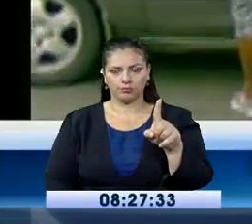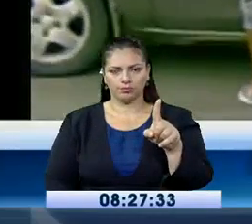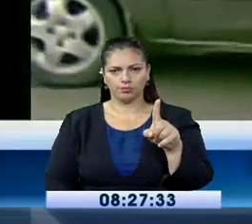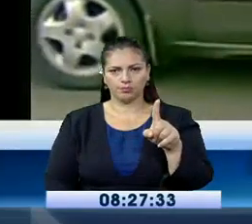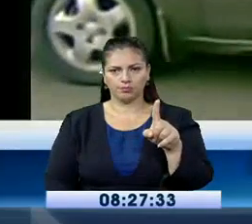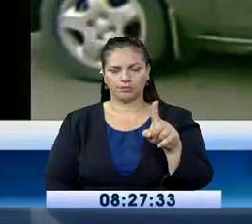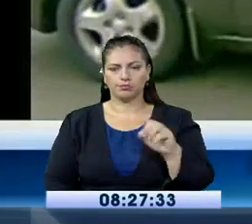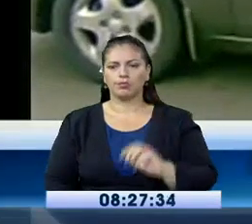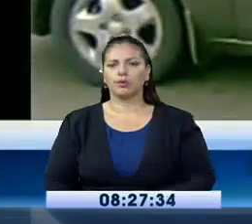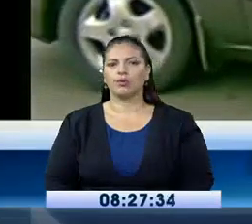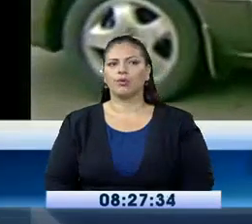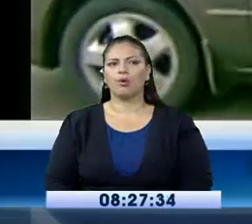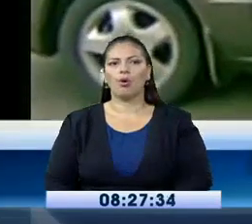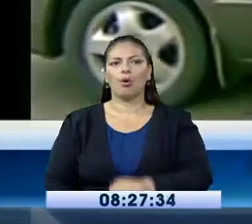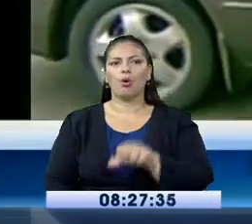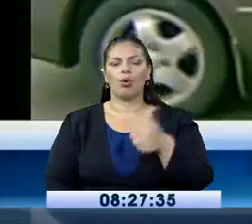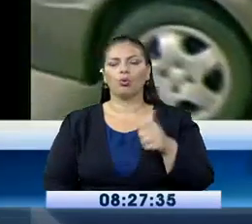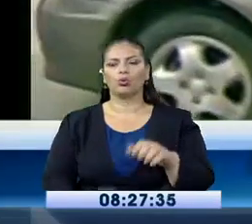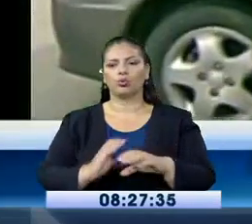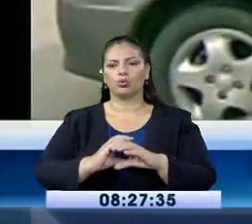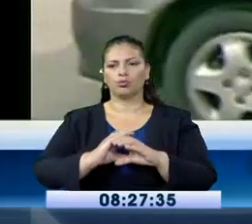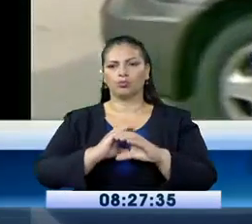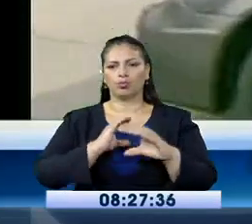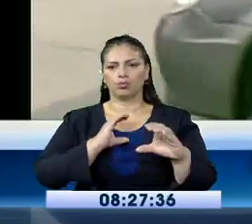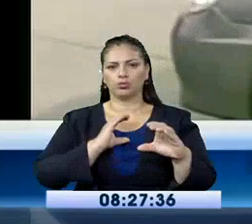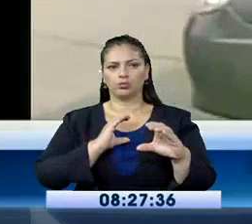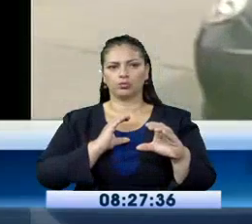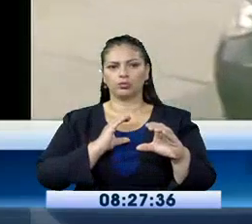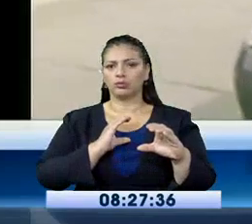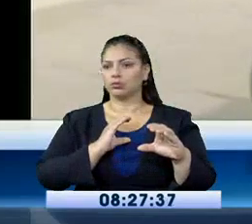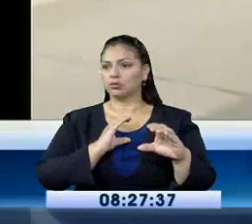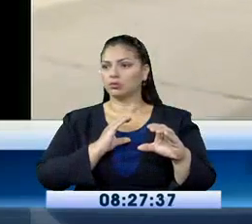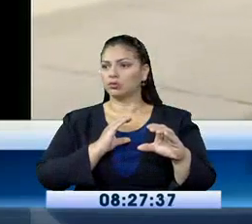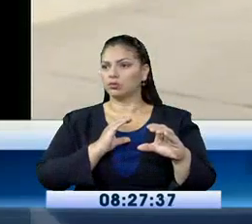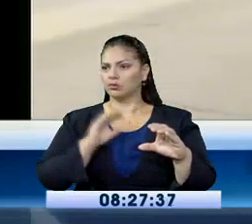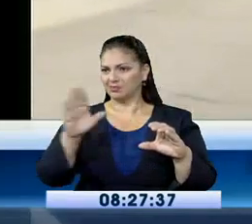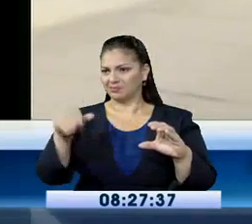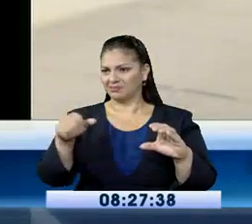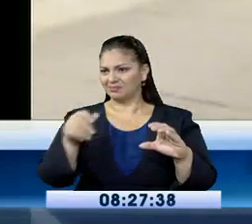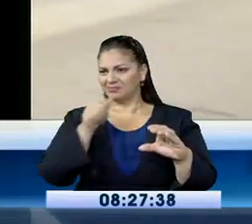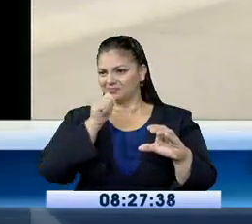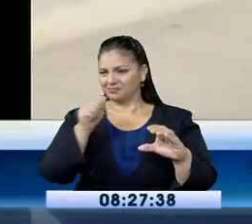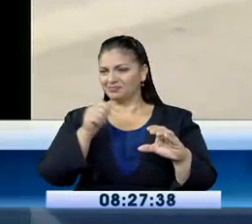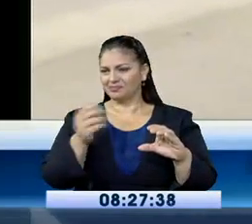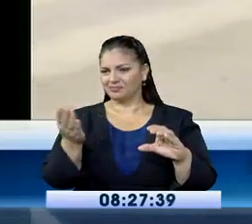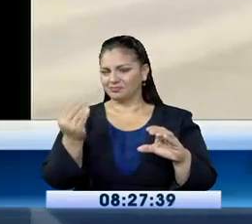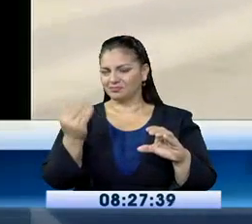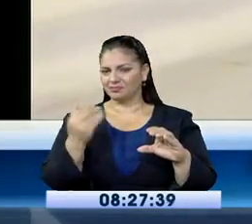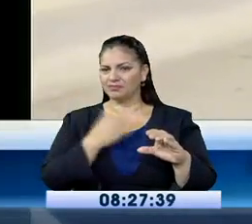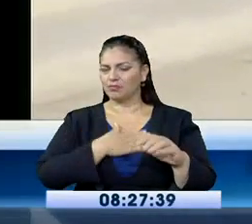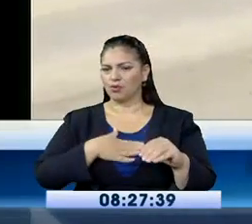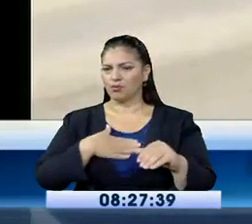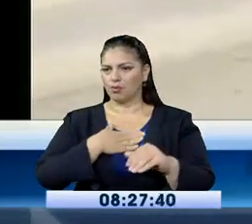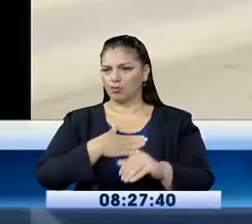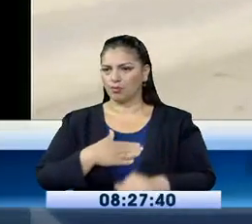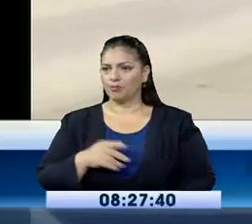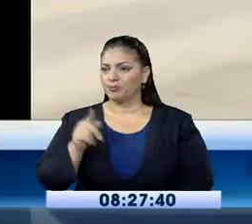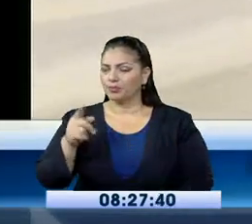Y aparentemente, sí, venga para acá, mi estimado amigo, vamos a hablar justamente de aquello. Ustedes nos han manifestado